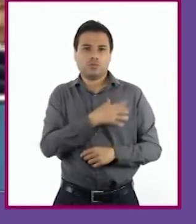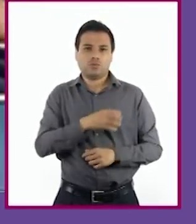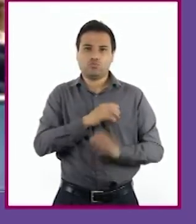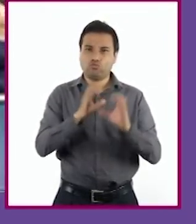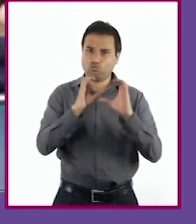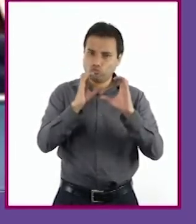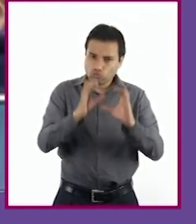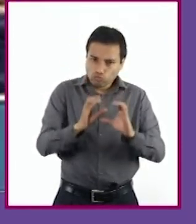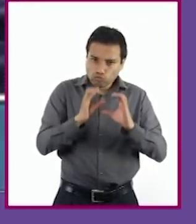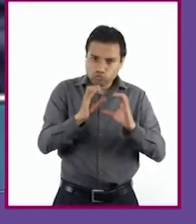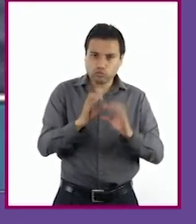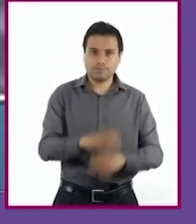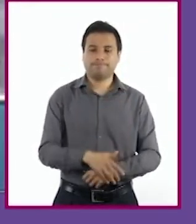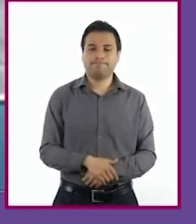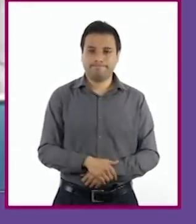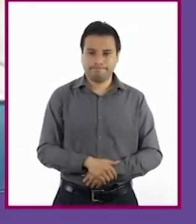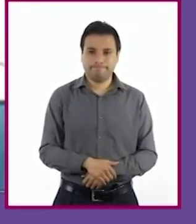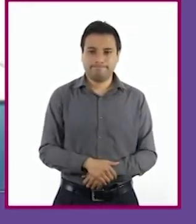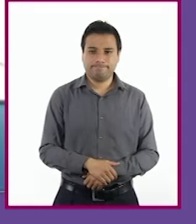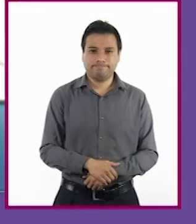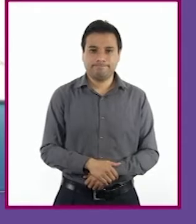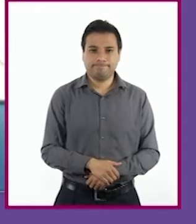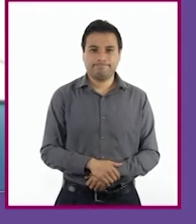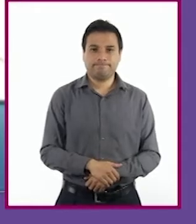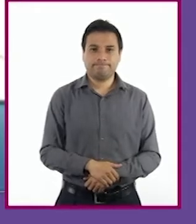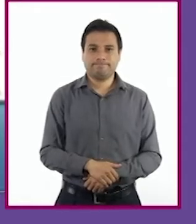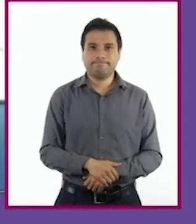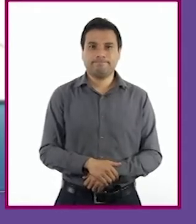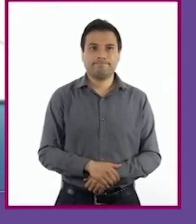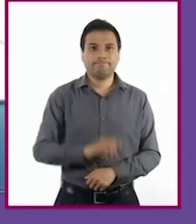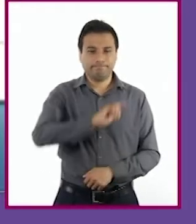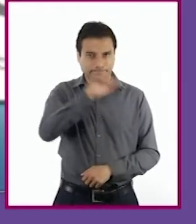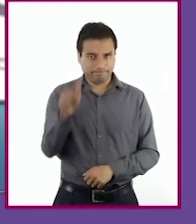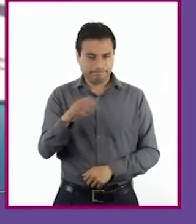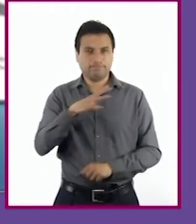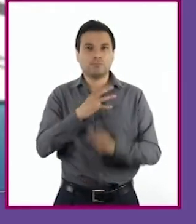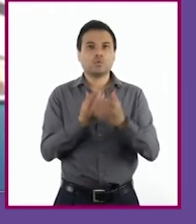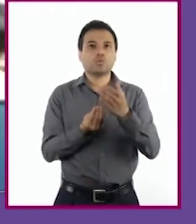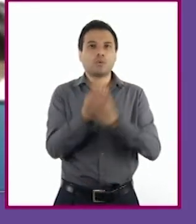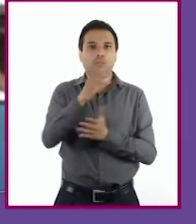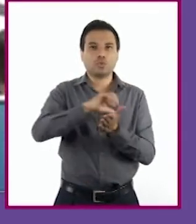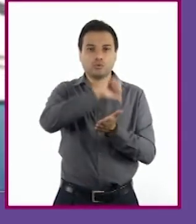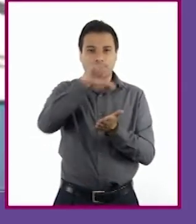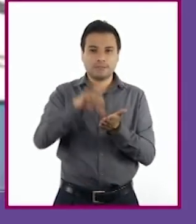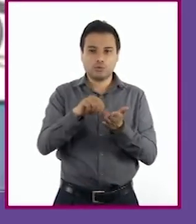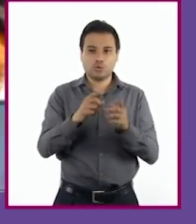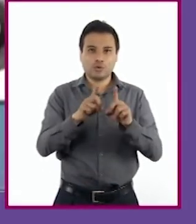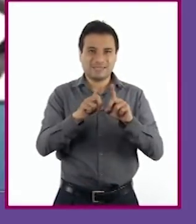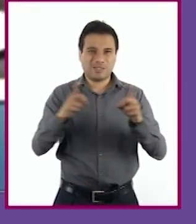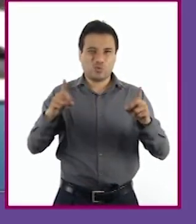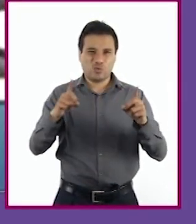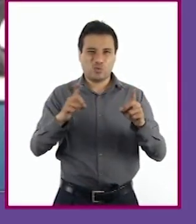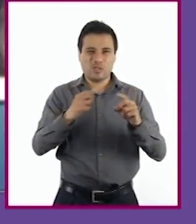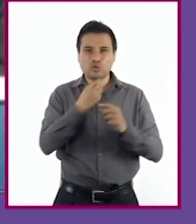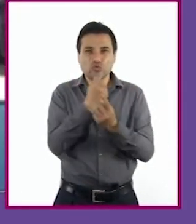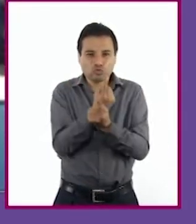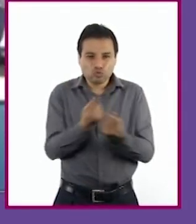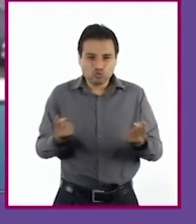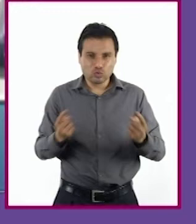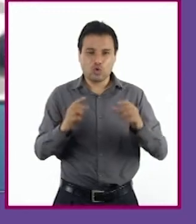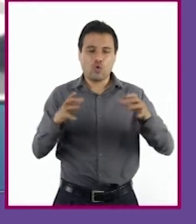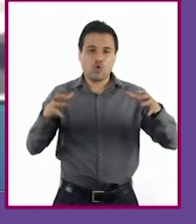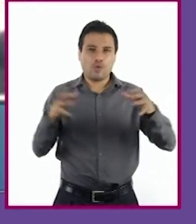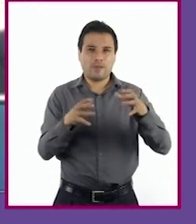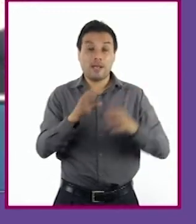hijos mientras trabajaban. Así, crearon un centro de desarrollo infantil comunitario, donde las